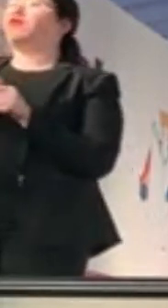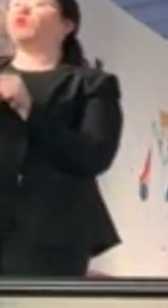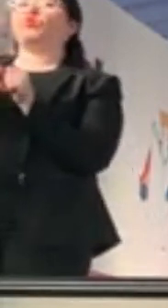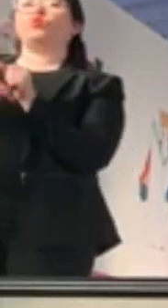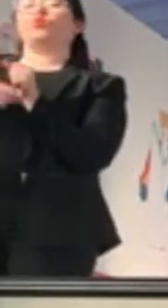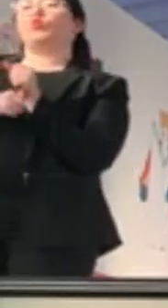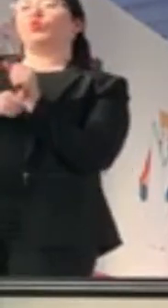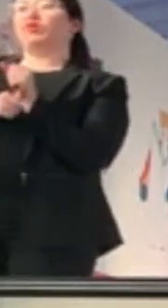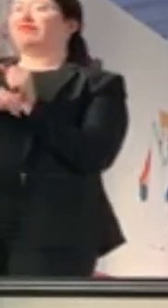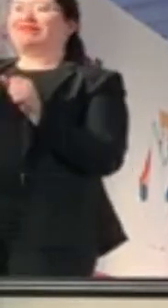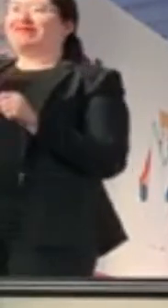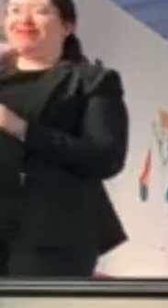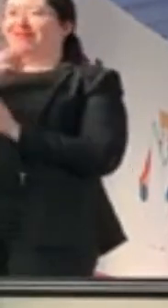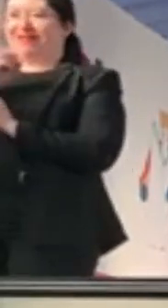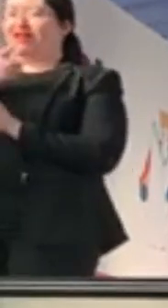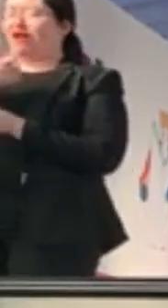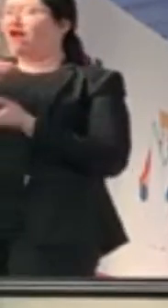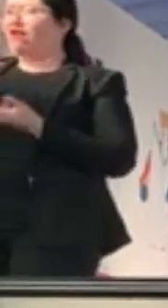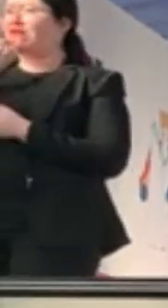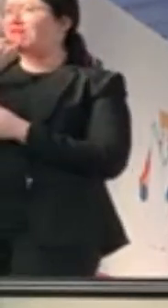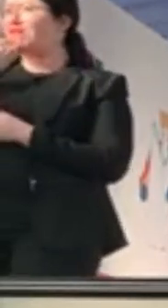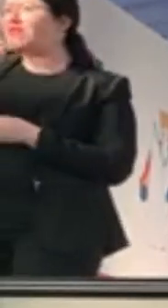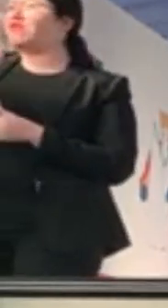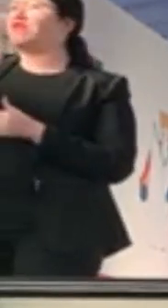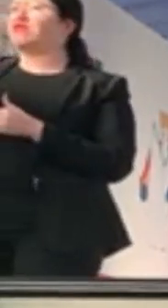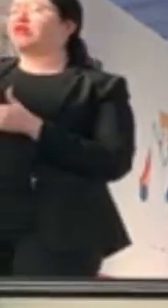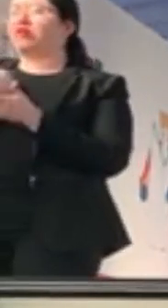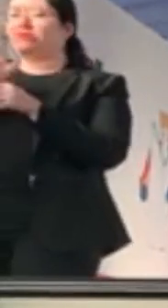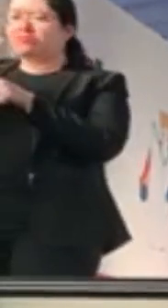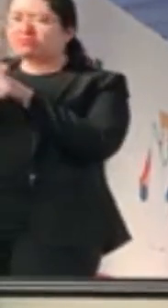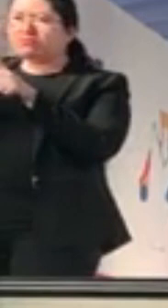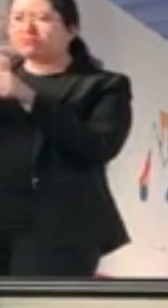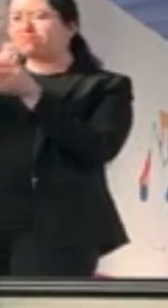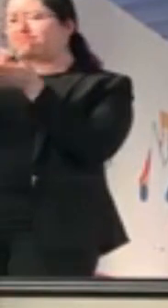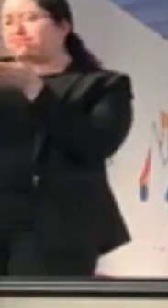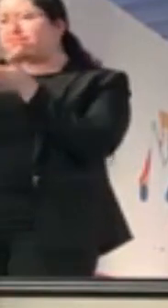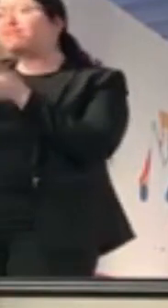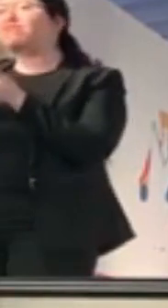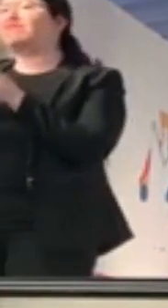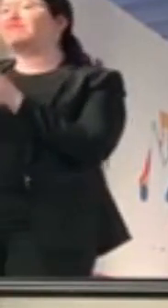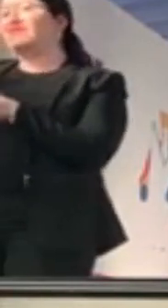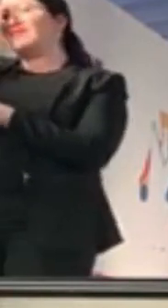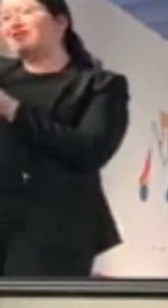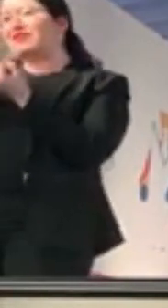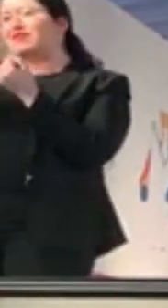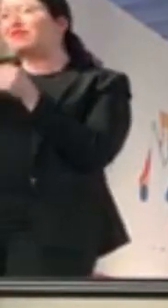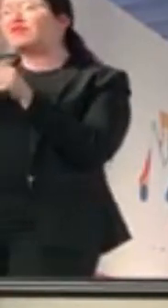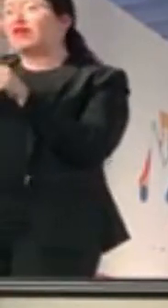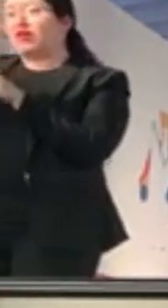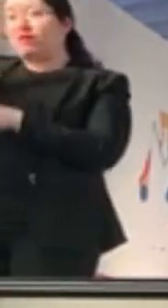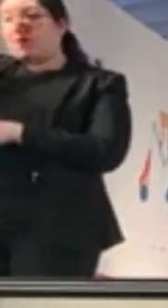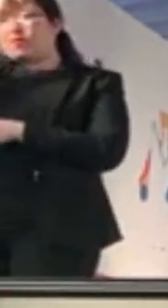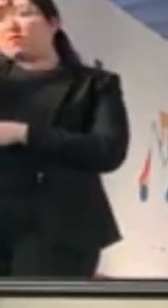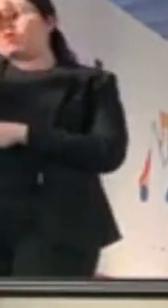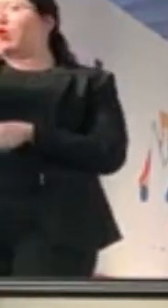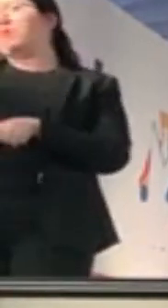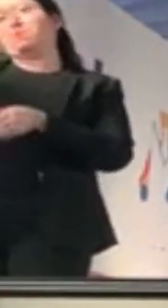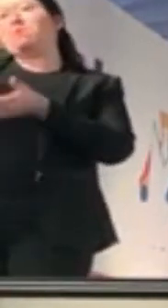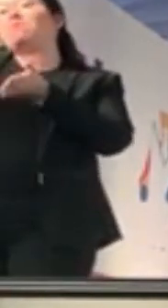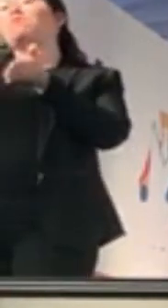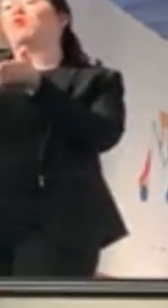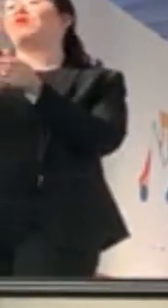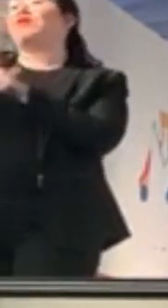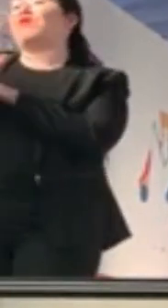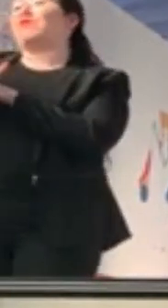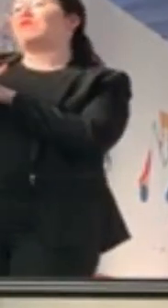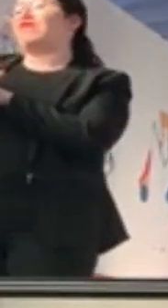intelectual, como buena elaboradora de ciencia social, no oculta su posición del lado del